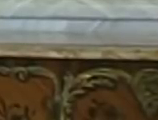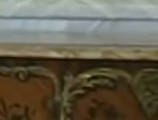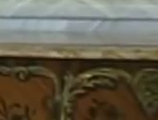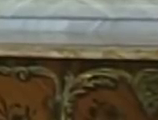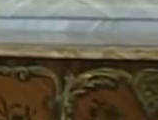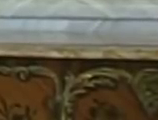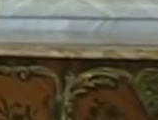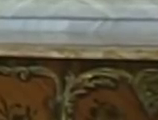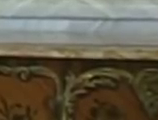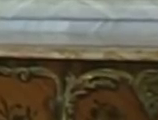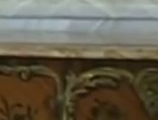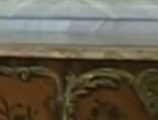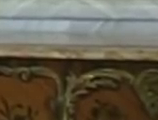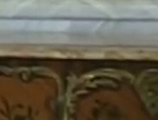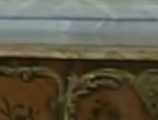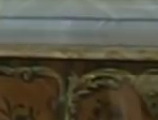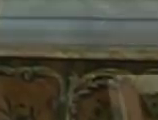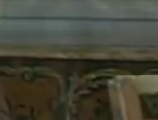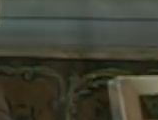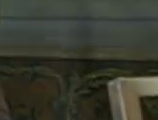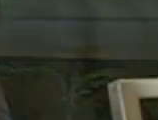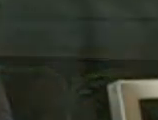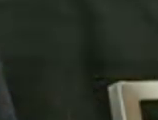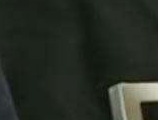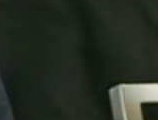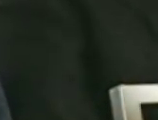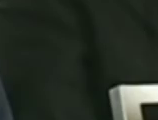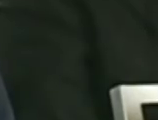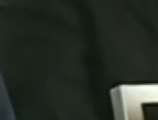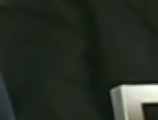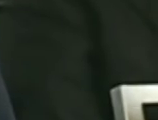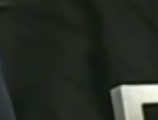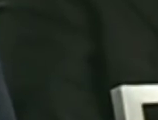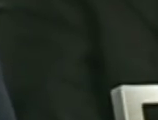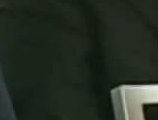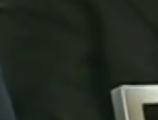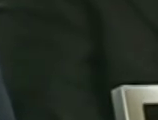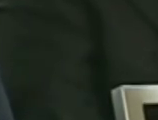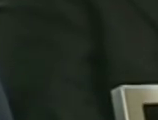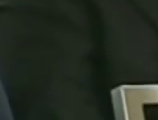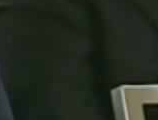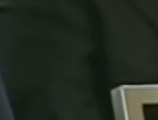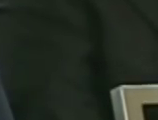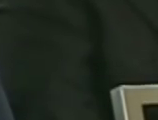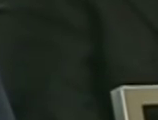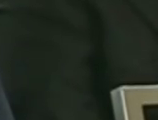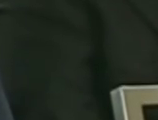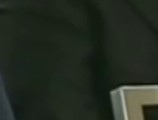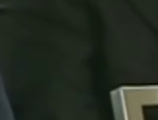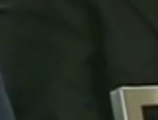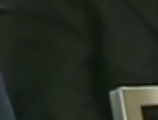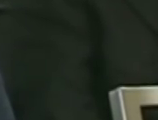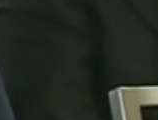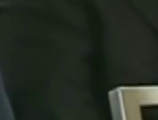de los medios, os saludo en nombre de mi delegación, en nombre de mi estado y en nombre en el nombre mío